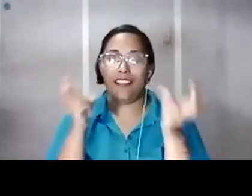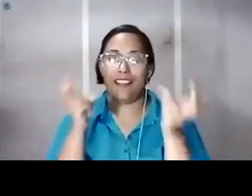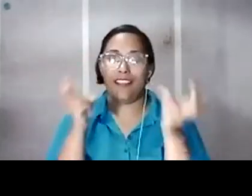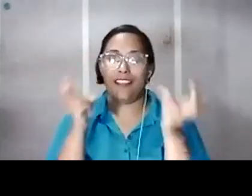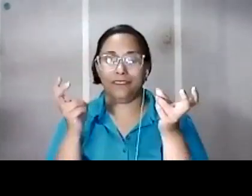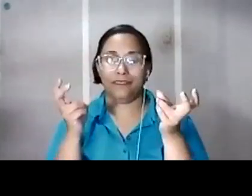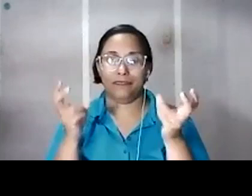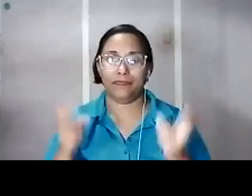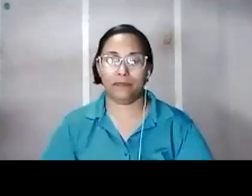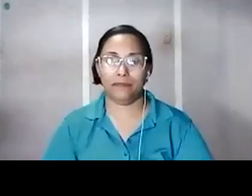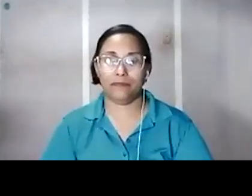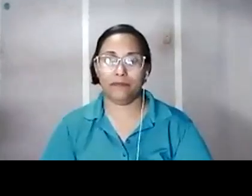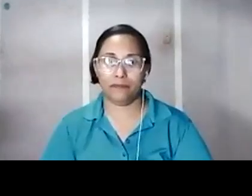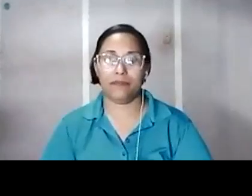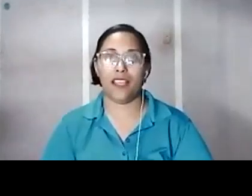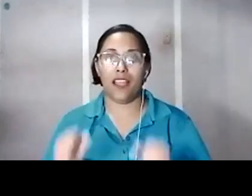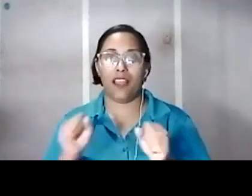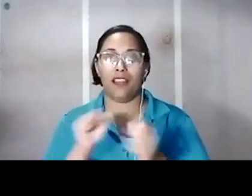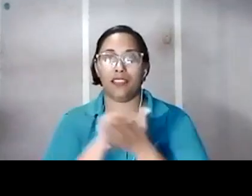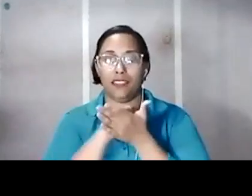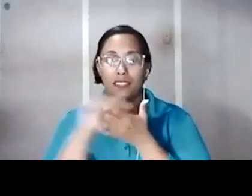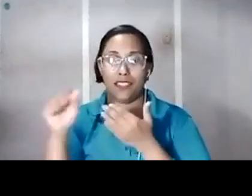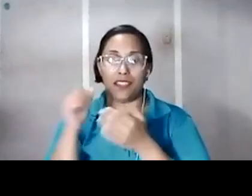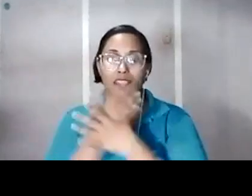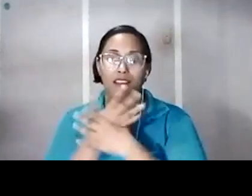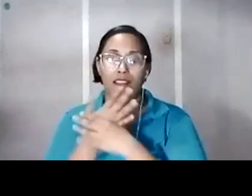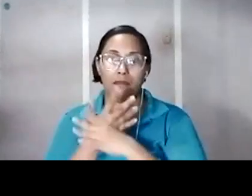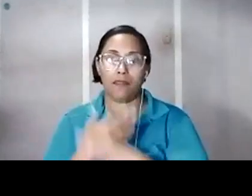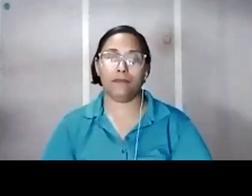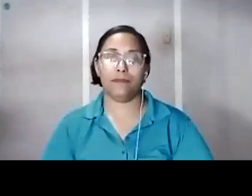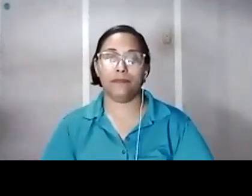en San Germán y